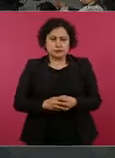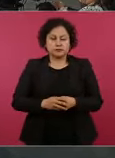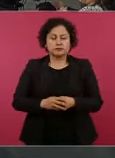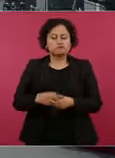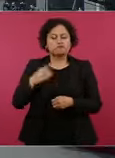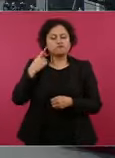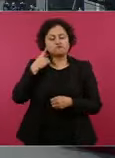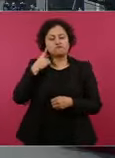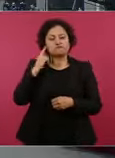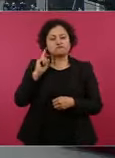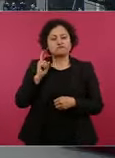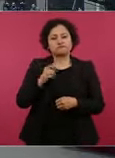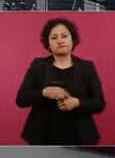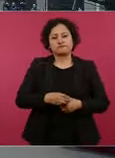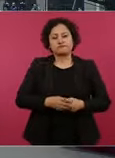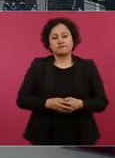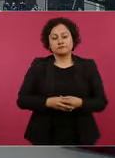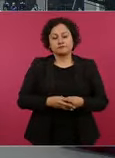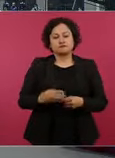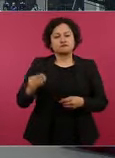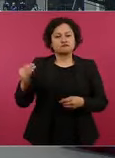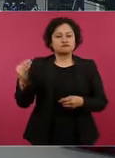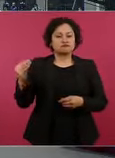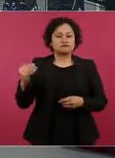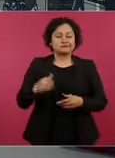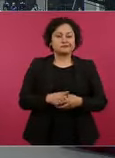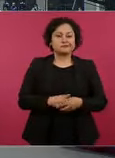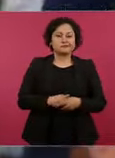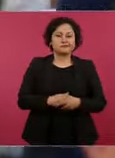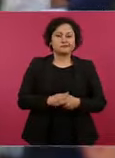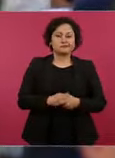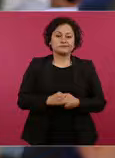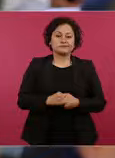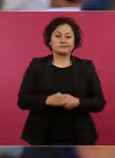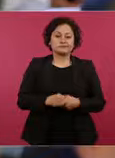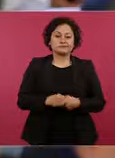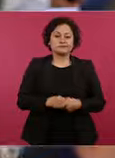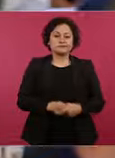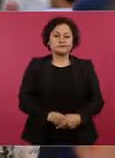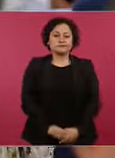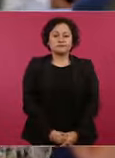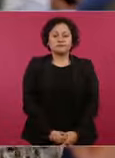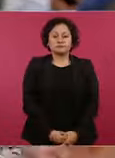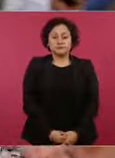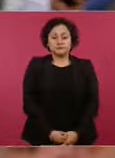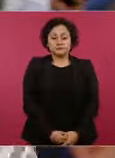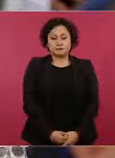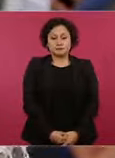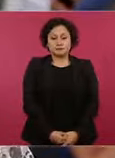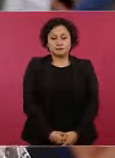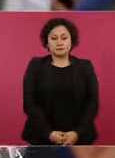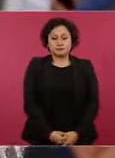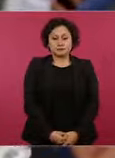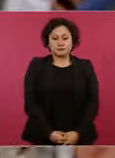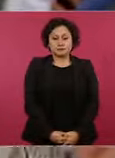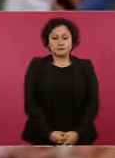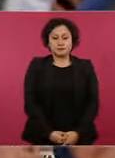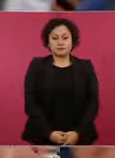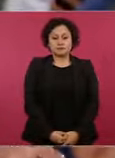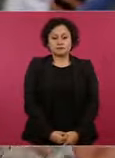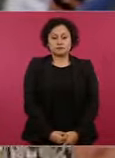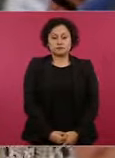Los reporteros ya habían pasado por ahí, pero se siguió al lugar del mitin. El otro reportero decidió quedarse ahí. Sí,